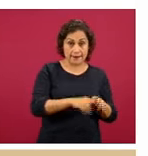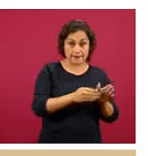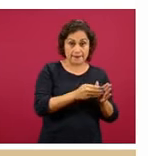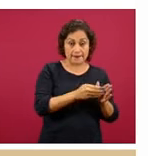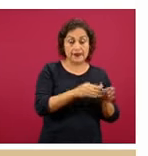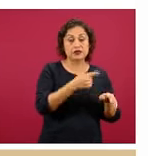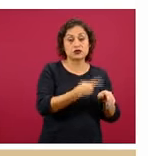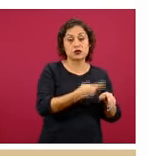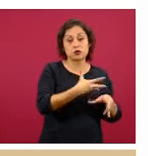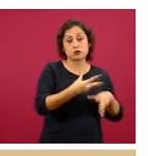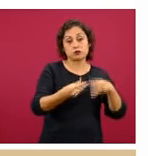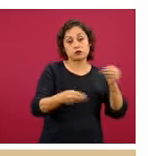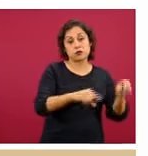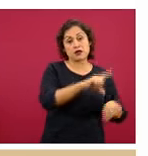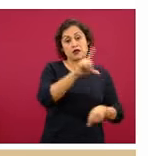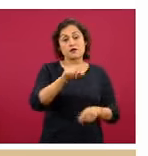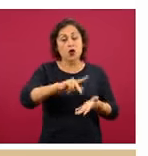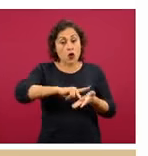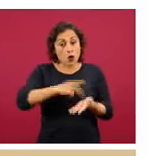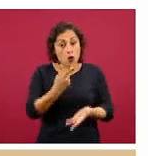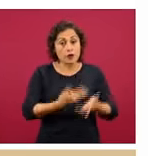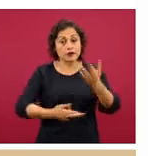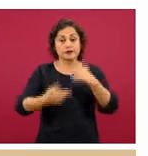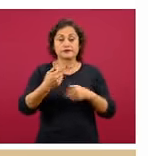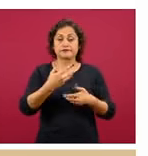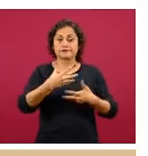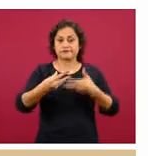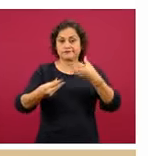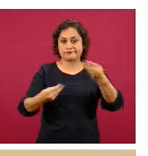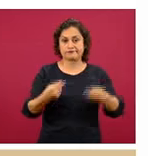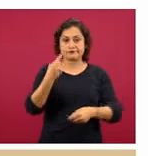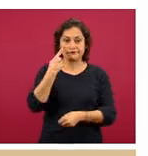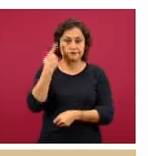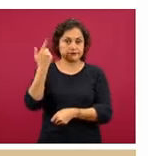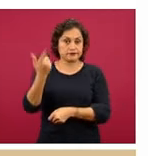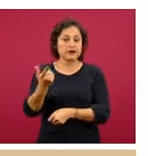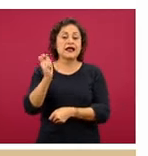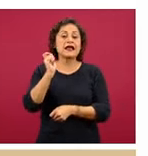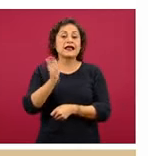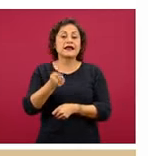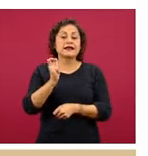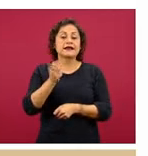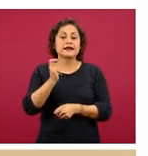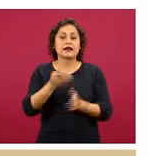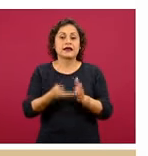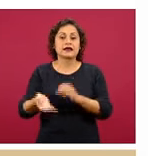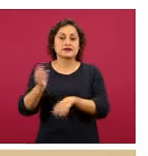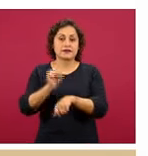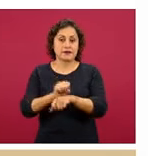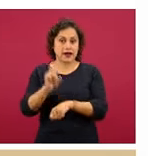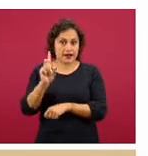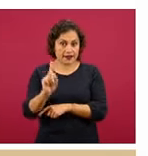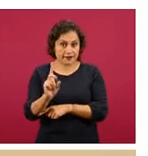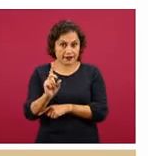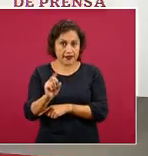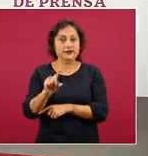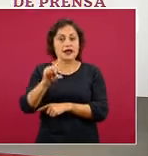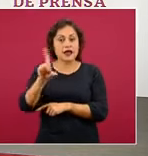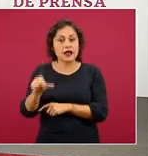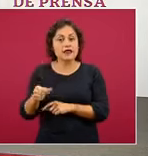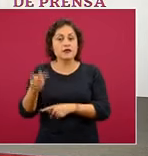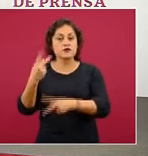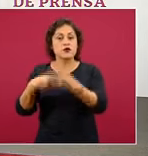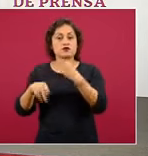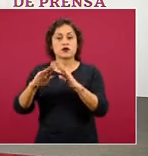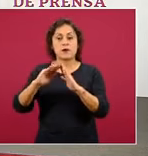segundo brote, también se ve en el exceso de mortalidad, donde el pico máximo de exceso lo presenta en el 30 y a partir de ahí ha tenido un descenso